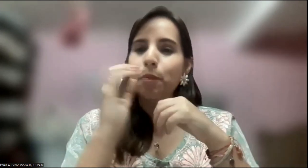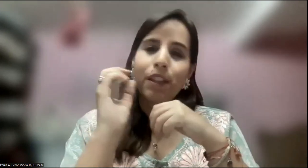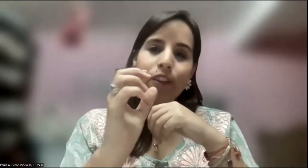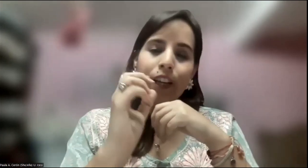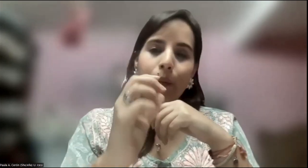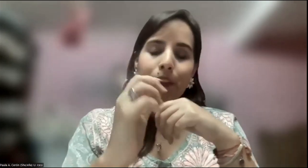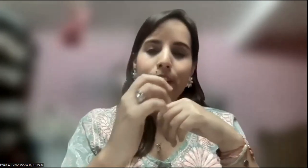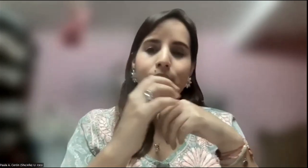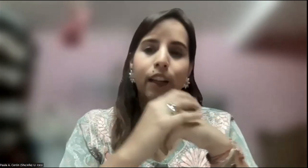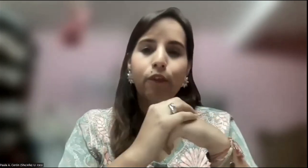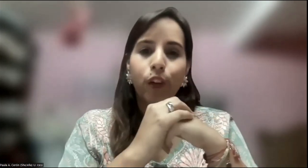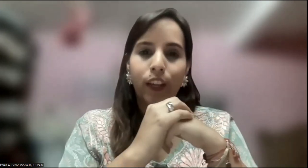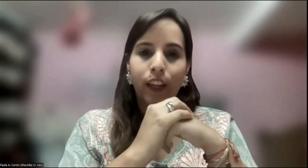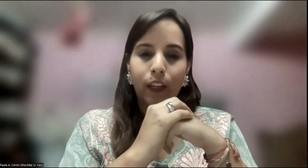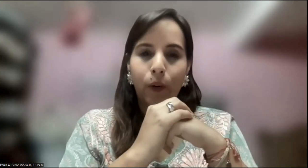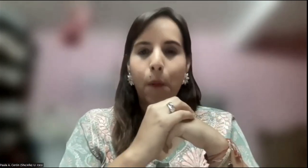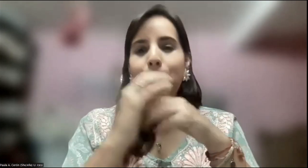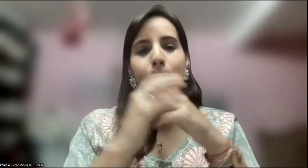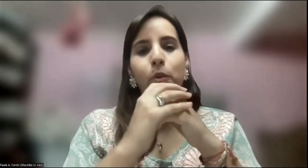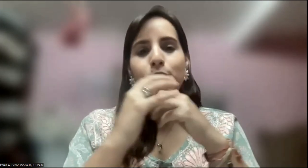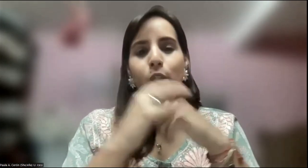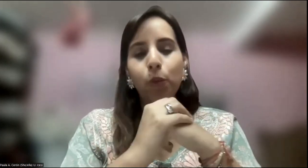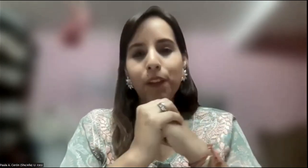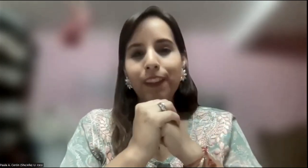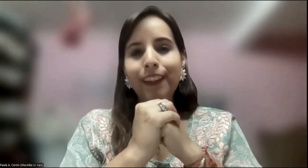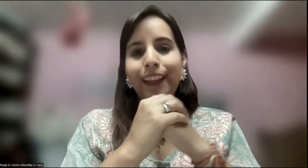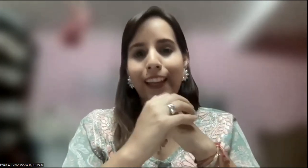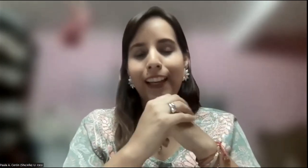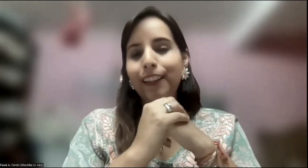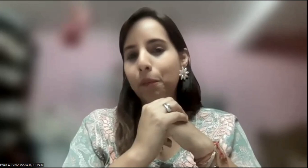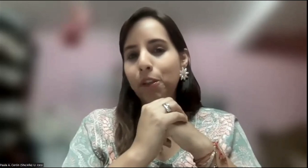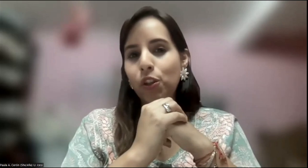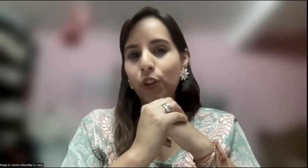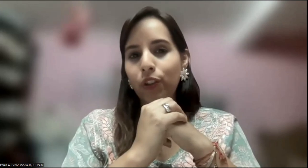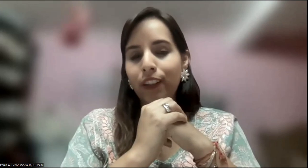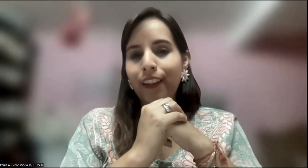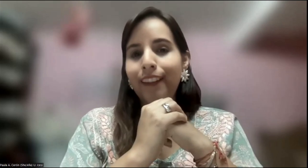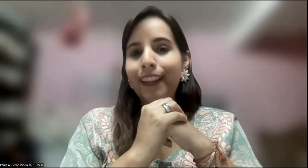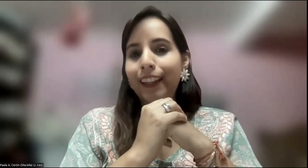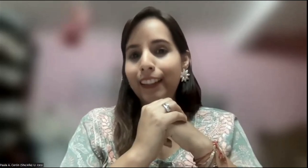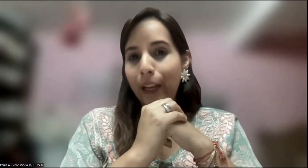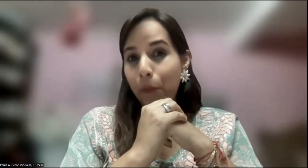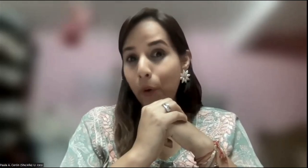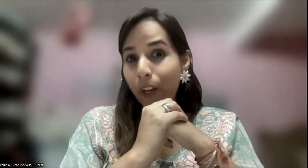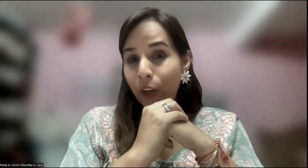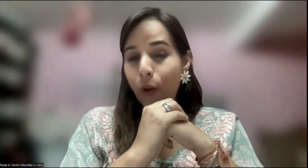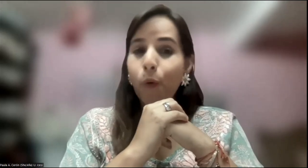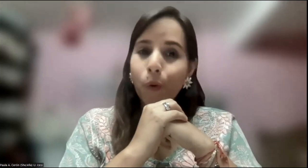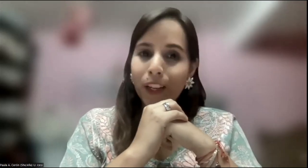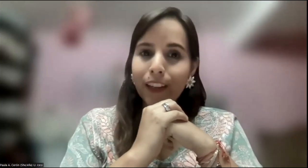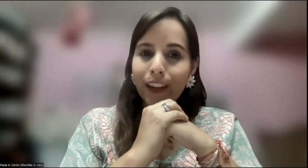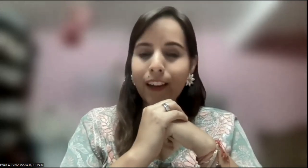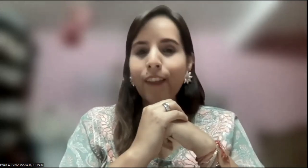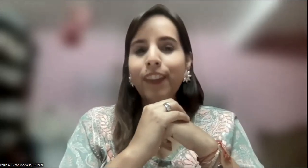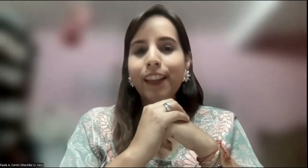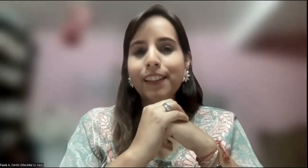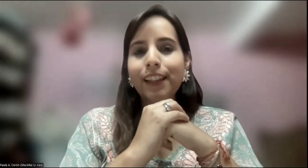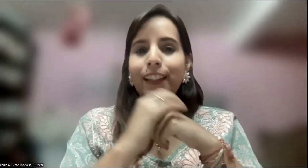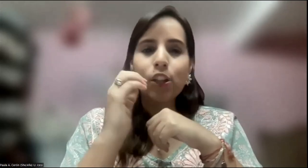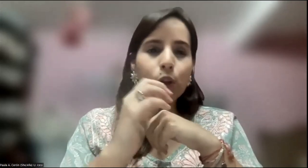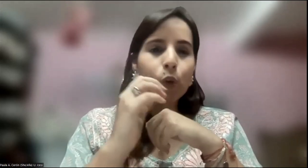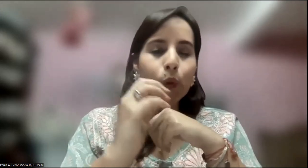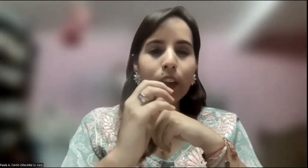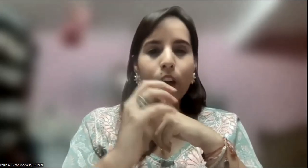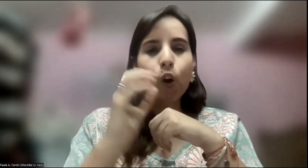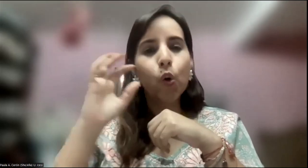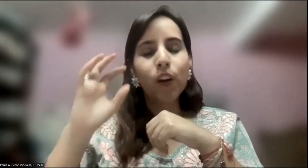y específicamente desde el enfoque de género para posteriormente tener la intervención de Natalia Moreno bulina desde